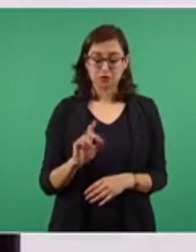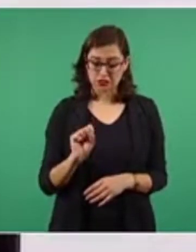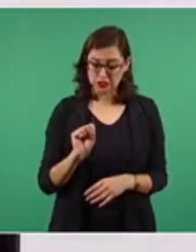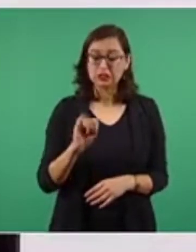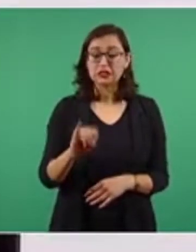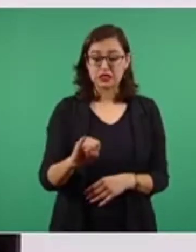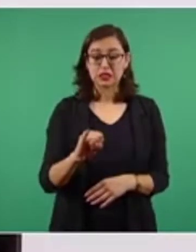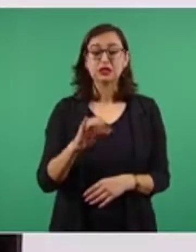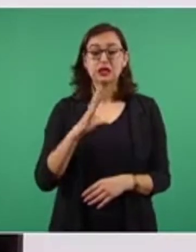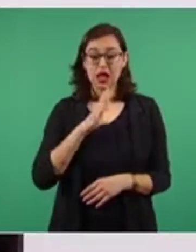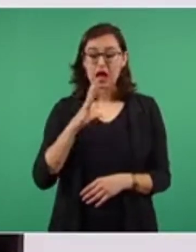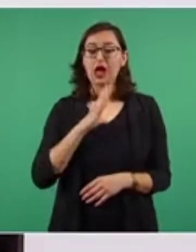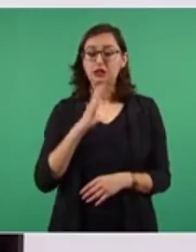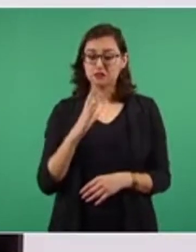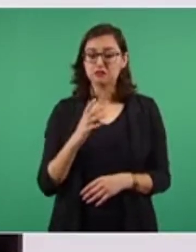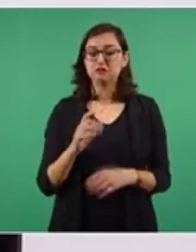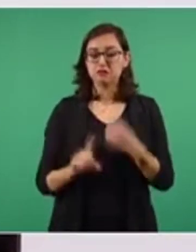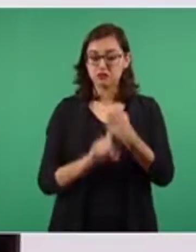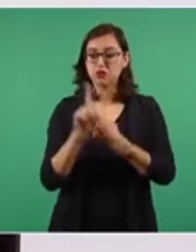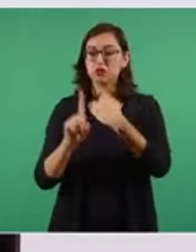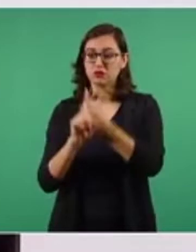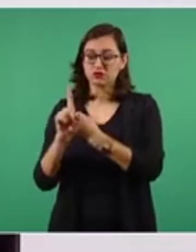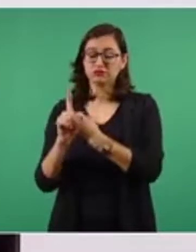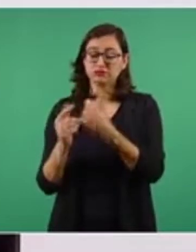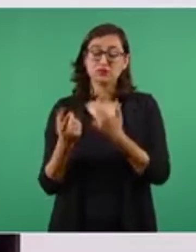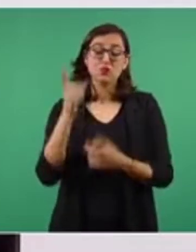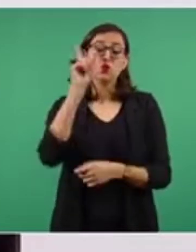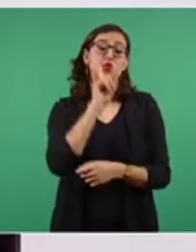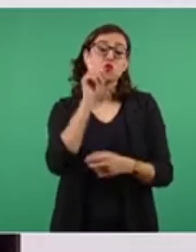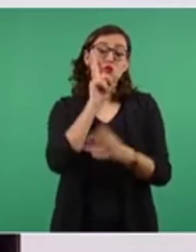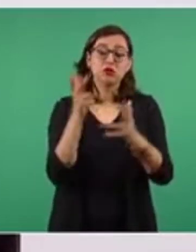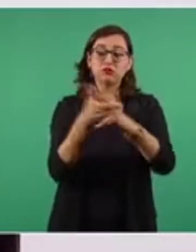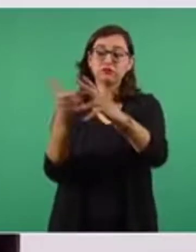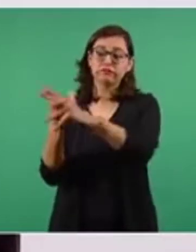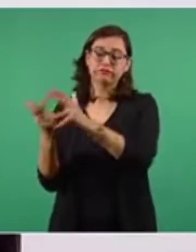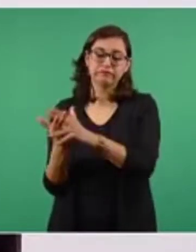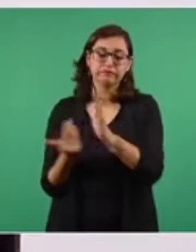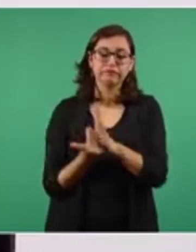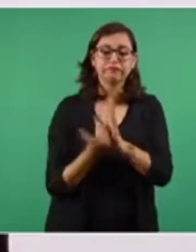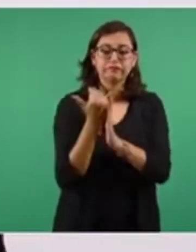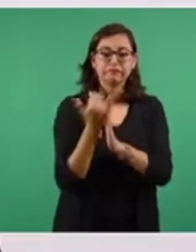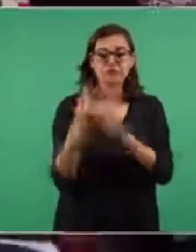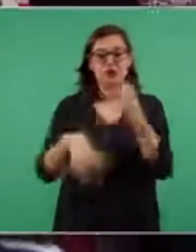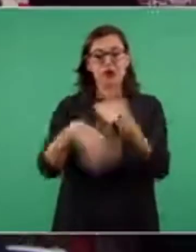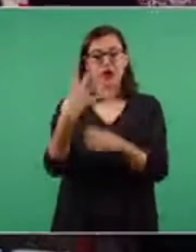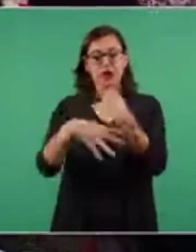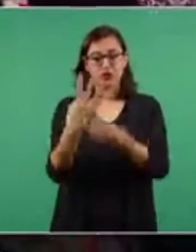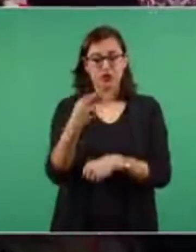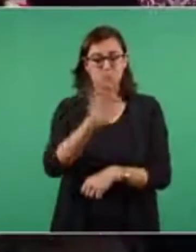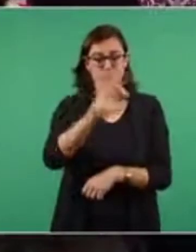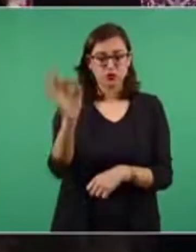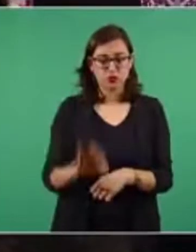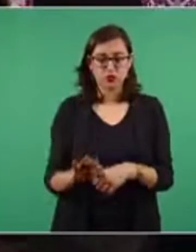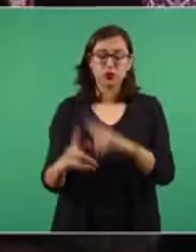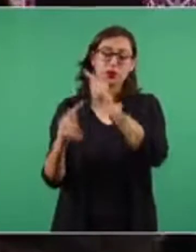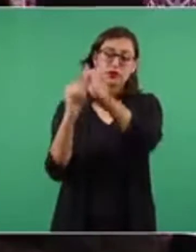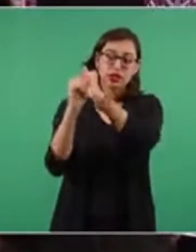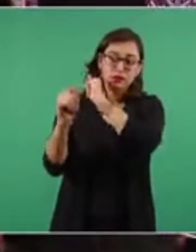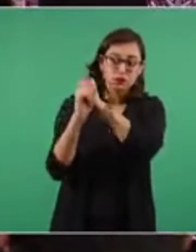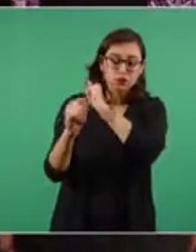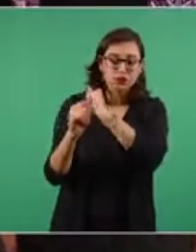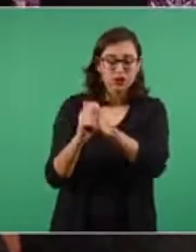aumentos del 14% en feminicidio, en 9% en robo de transporte público